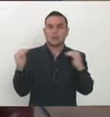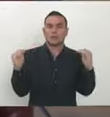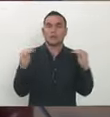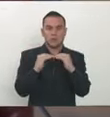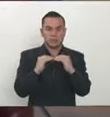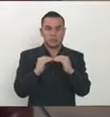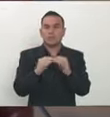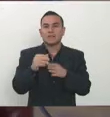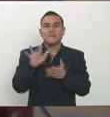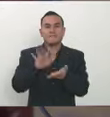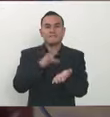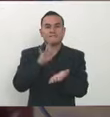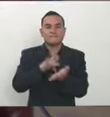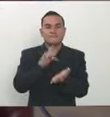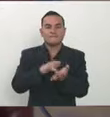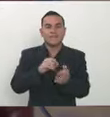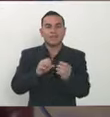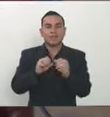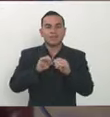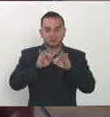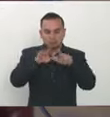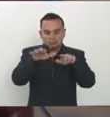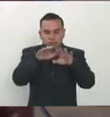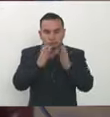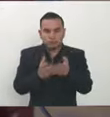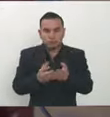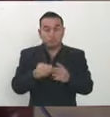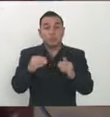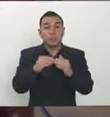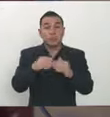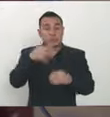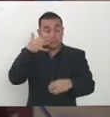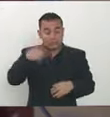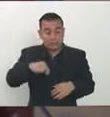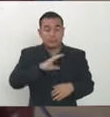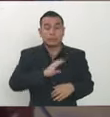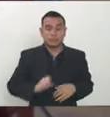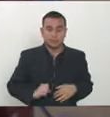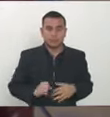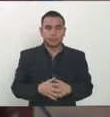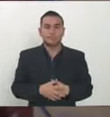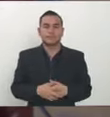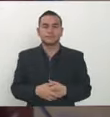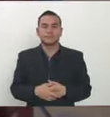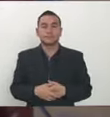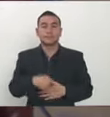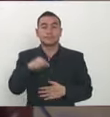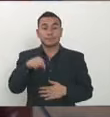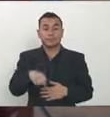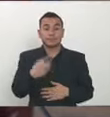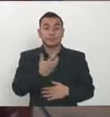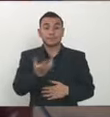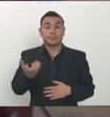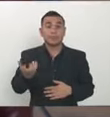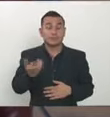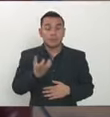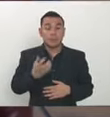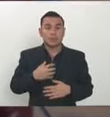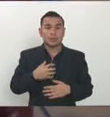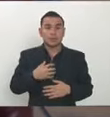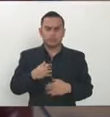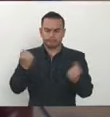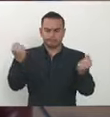por abusar de la pandemia y de la crisis que está nuestro pueblo. Y de ahora en adelante las medidas tienen que ser más